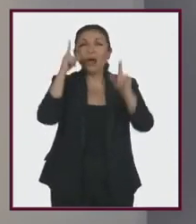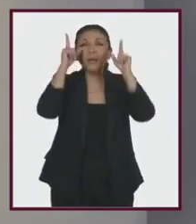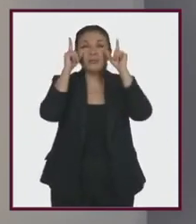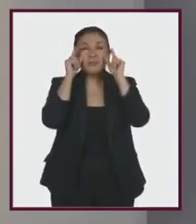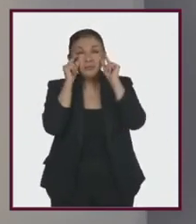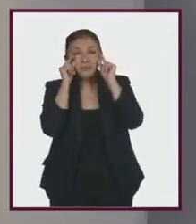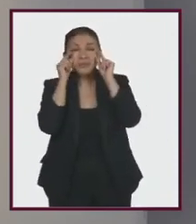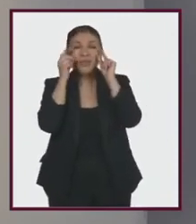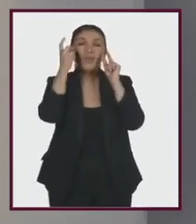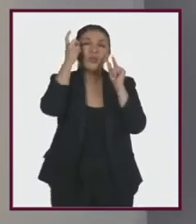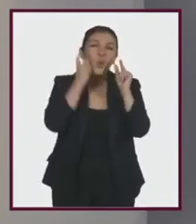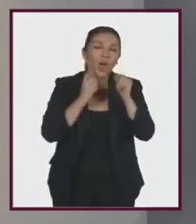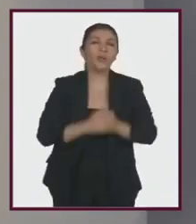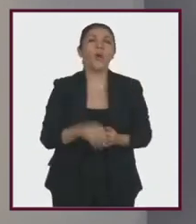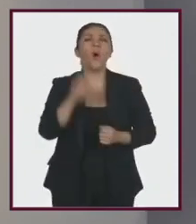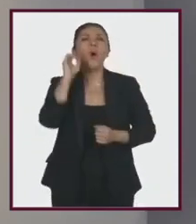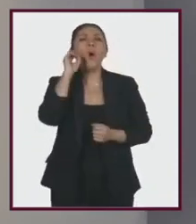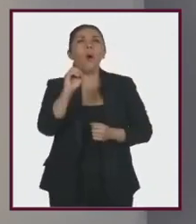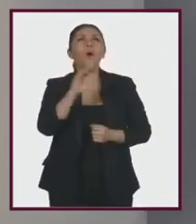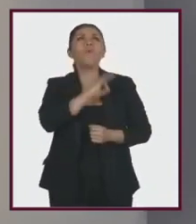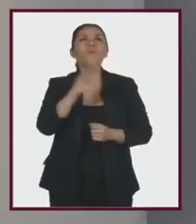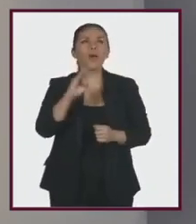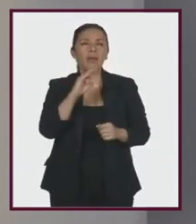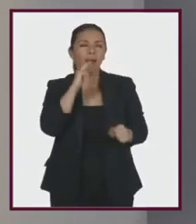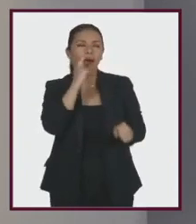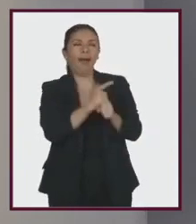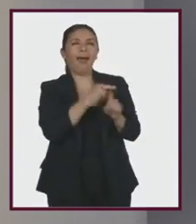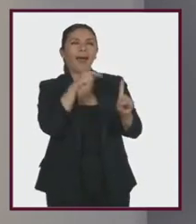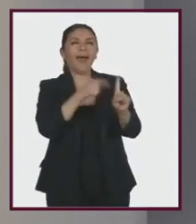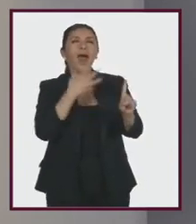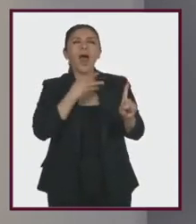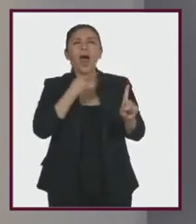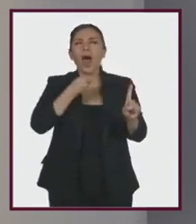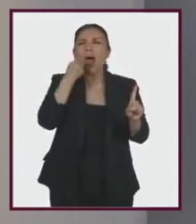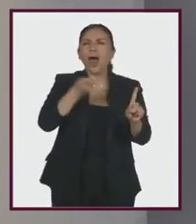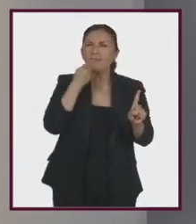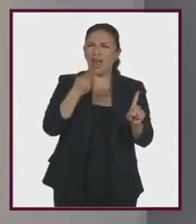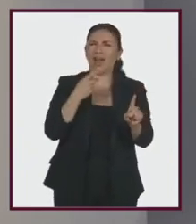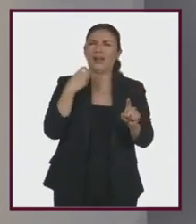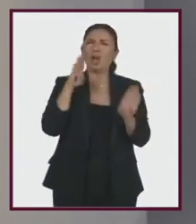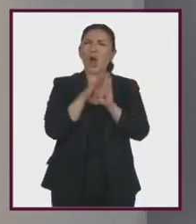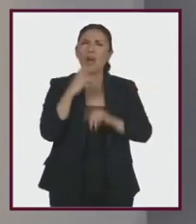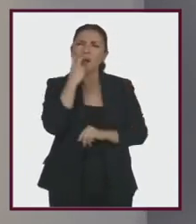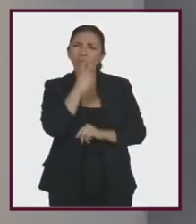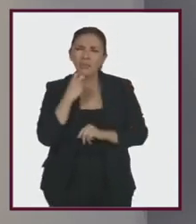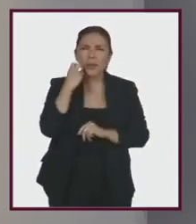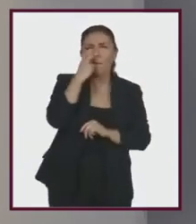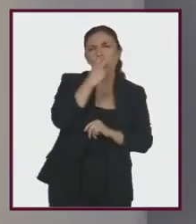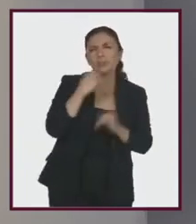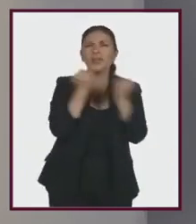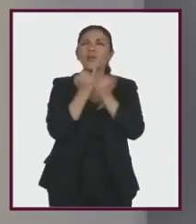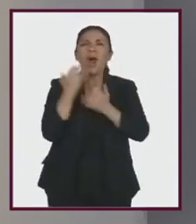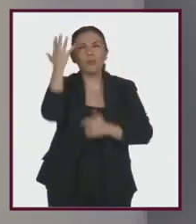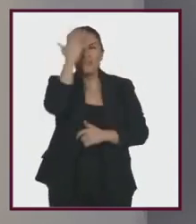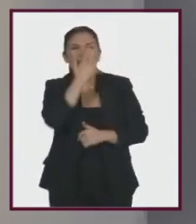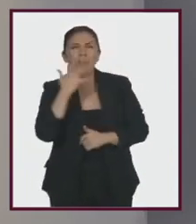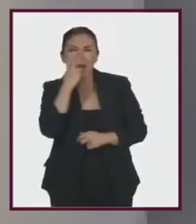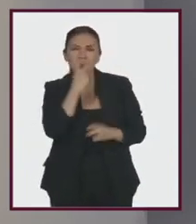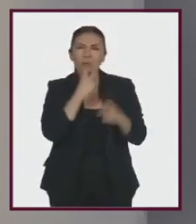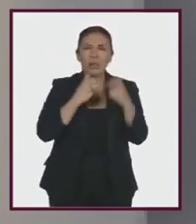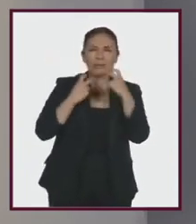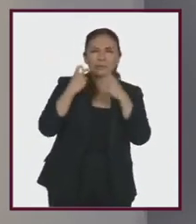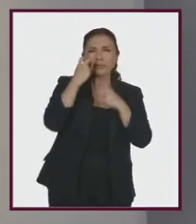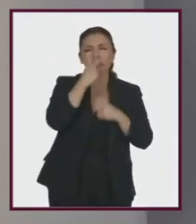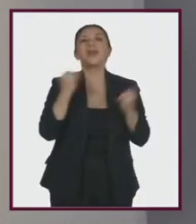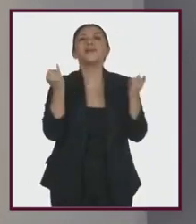adormilados, o podemos tenerlos o identificar que están balbuceando como cuando se pasan las copas de alcohol, ¿no? Entonces va a depender de la